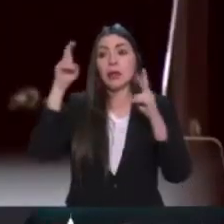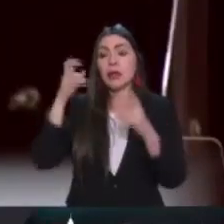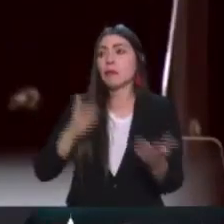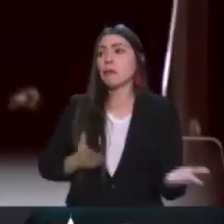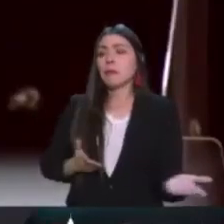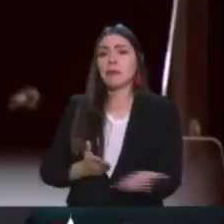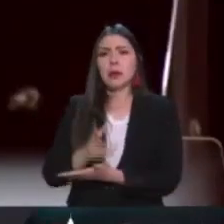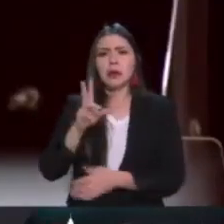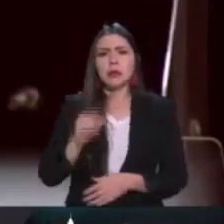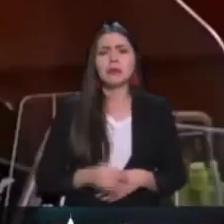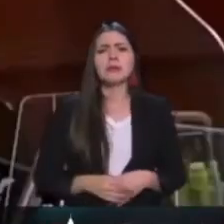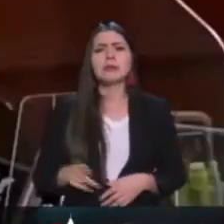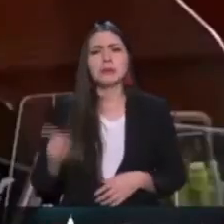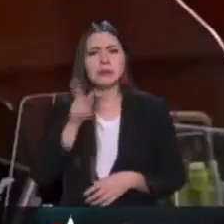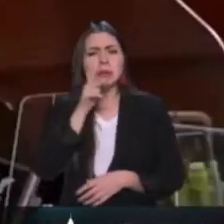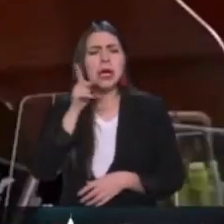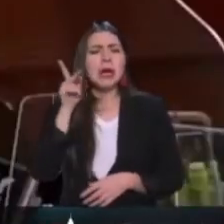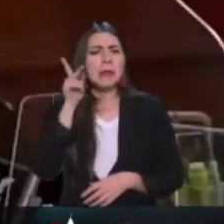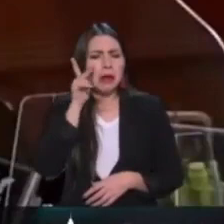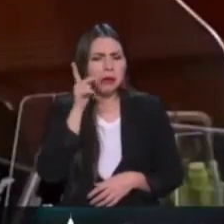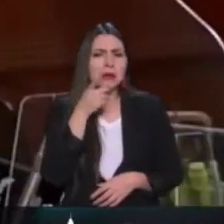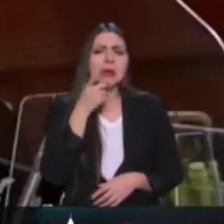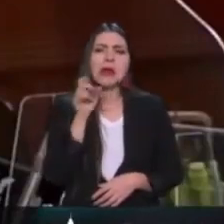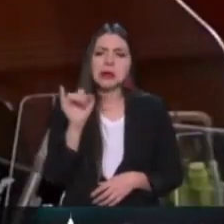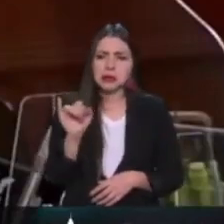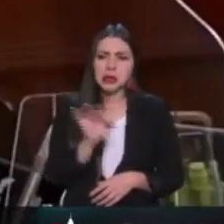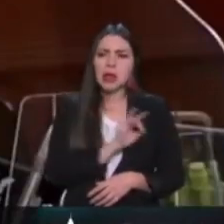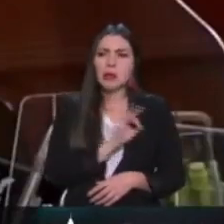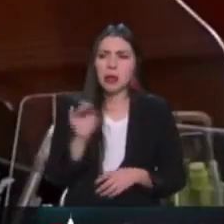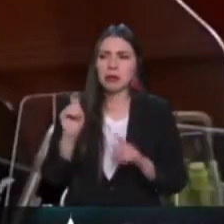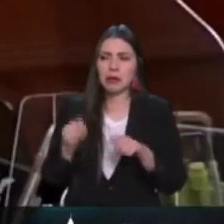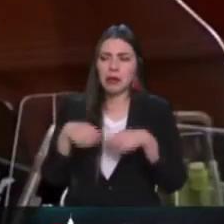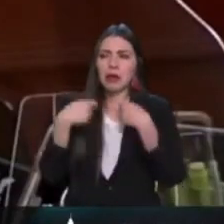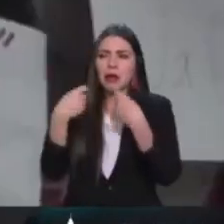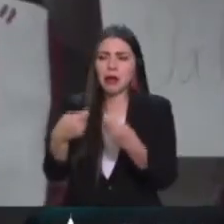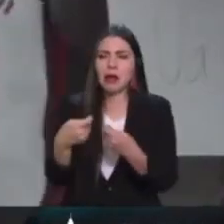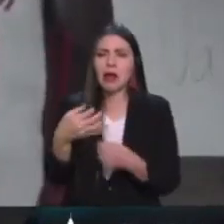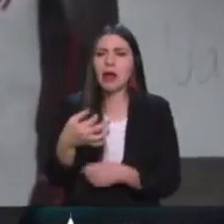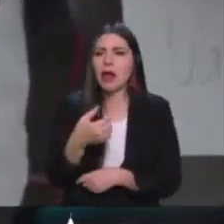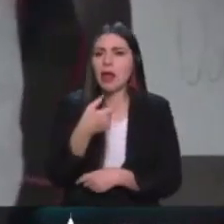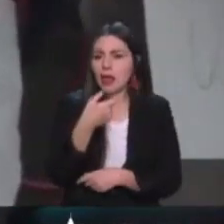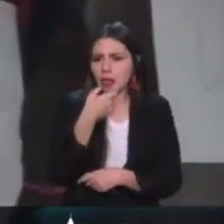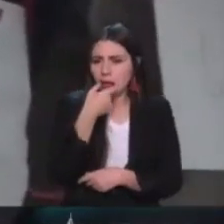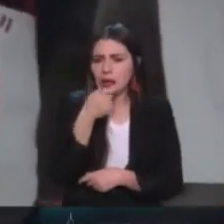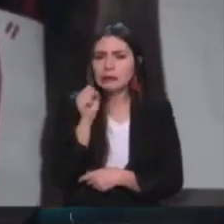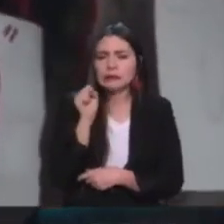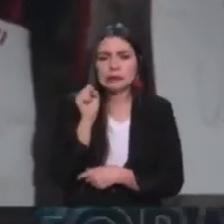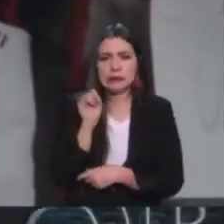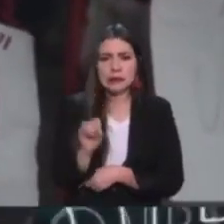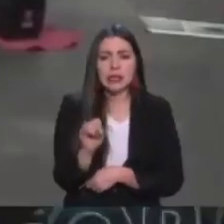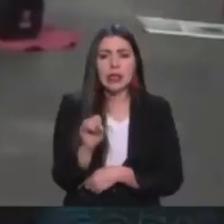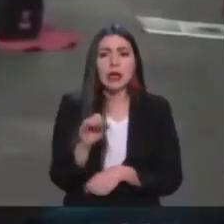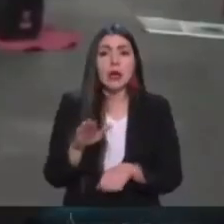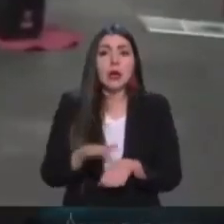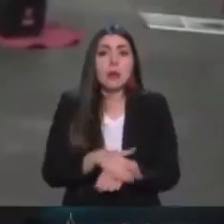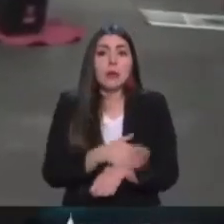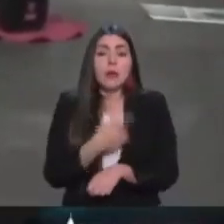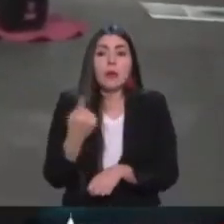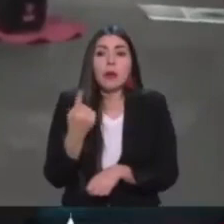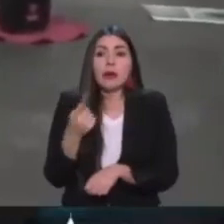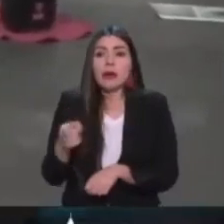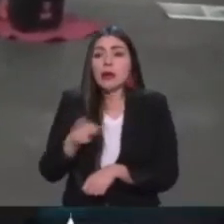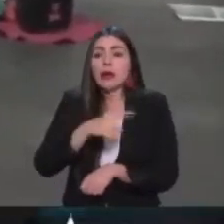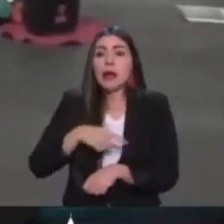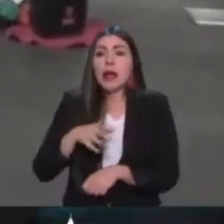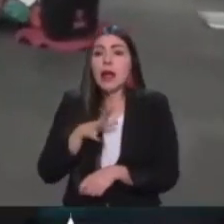Papa dijo que sí, que había que darles la comunión, porque finalmente no estaban en la comisión de